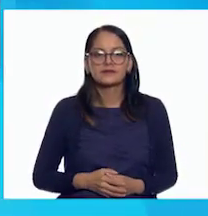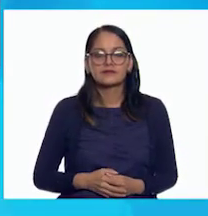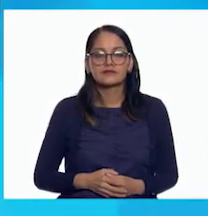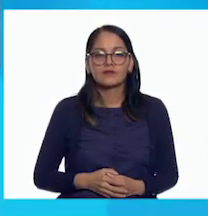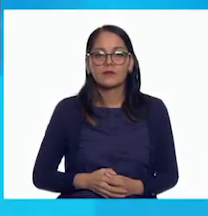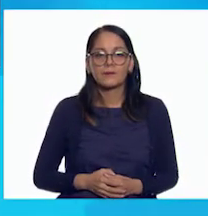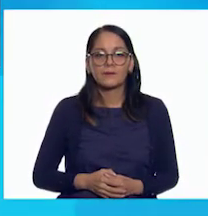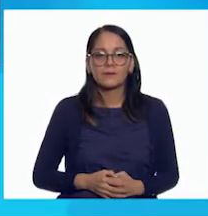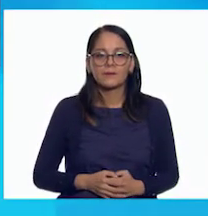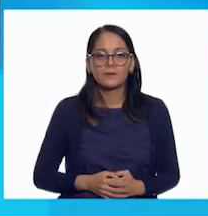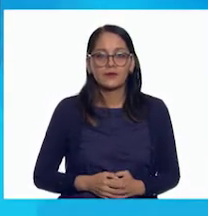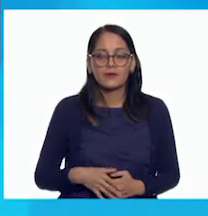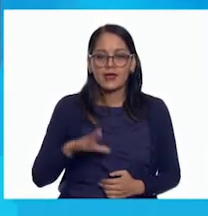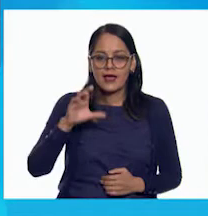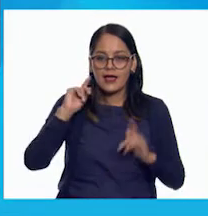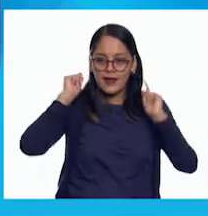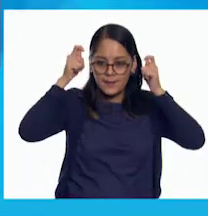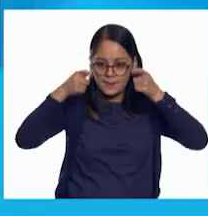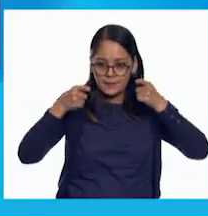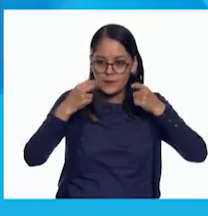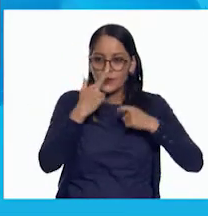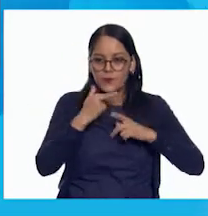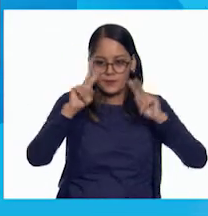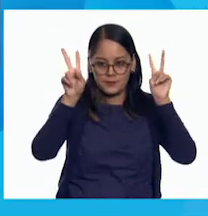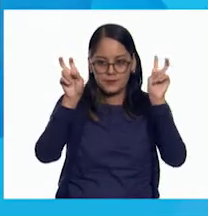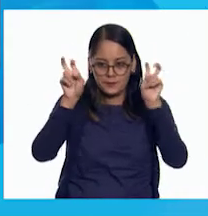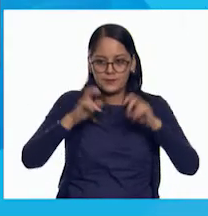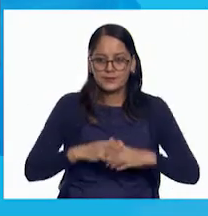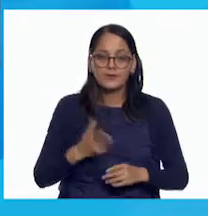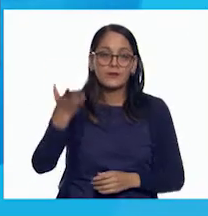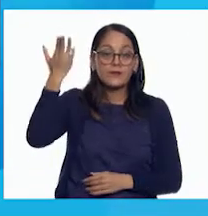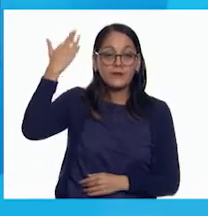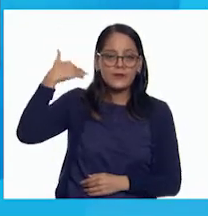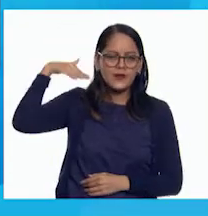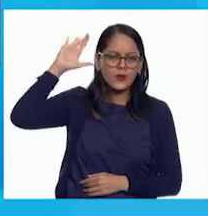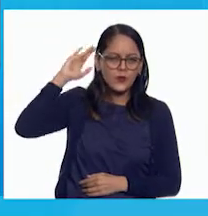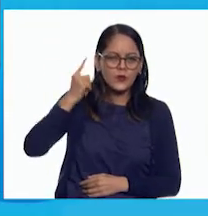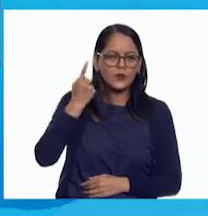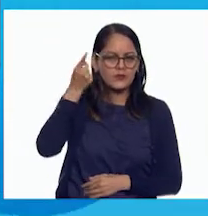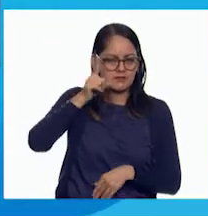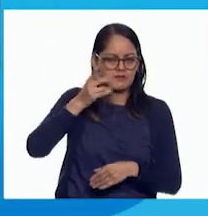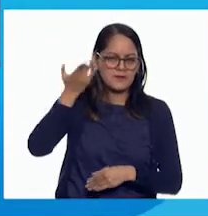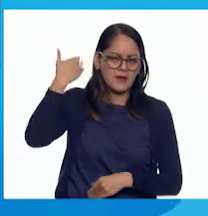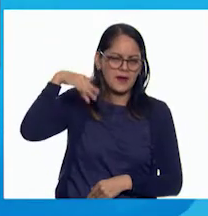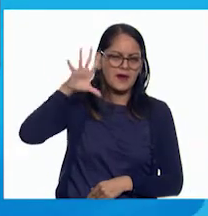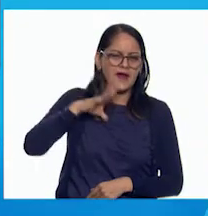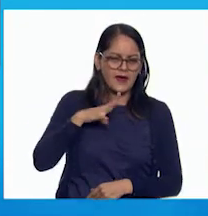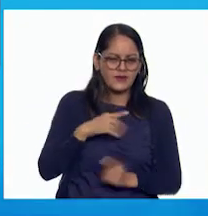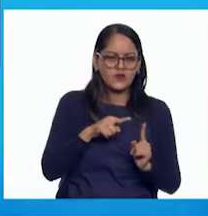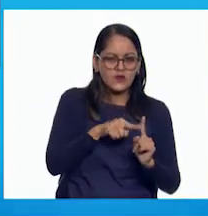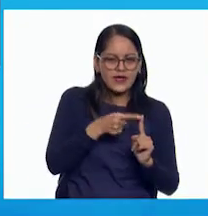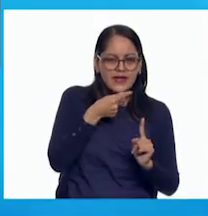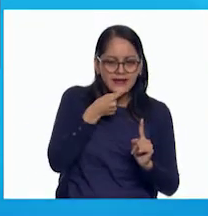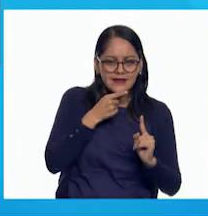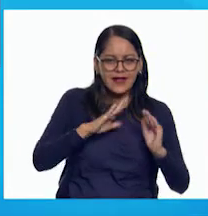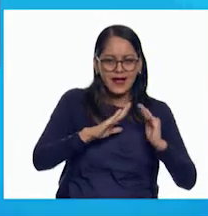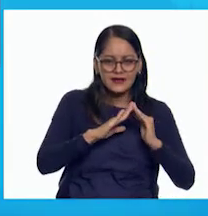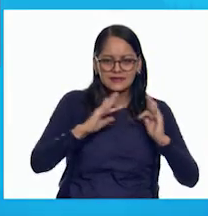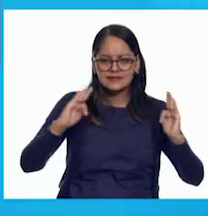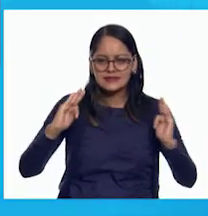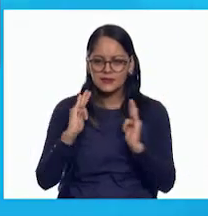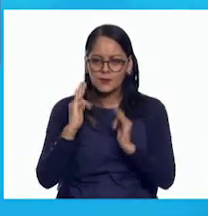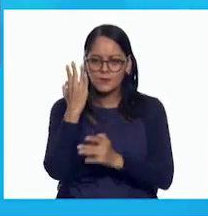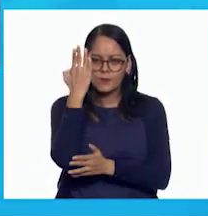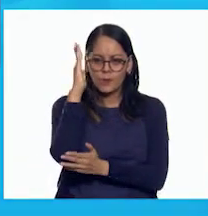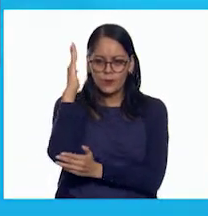leerlo. Caperucita Roja. Había una vez una niña que vivía cerca del bosque.